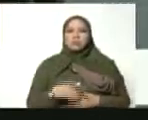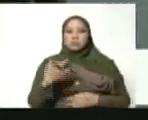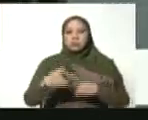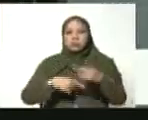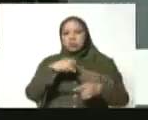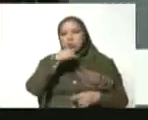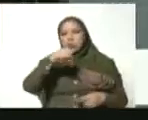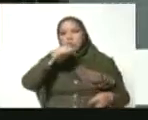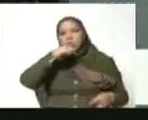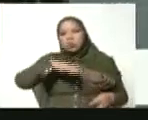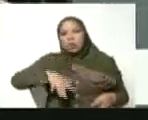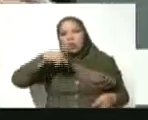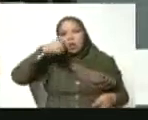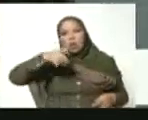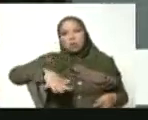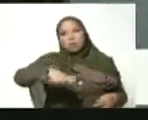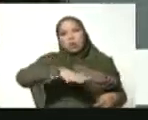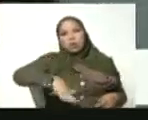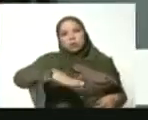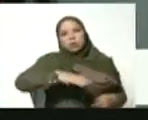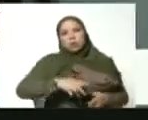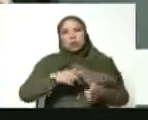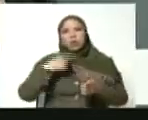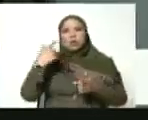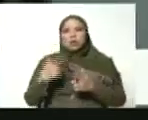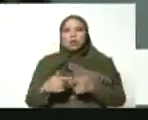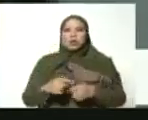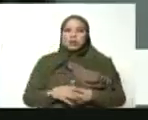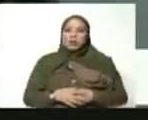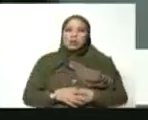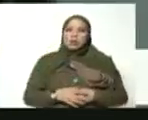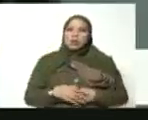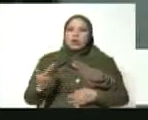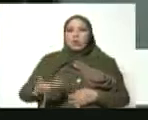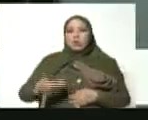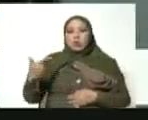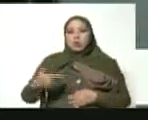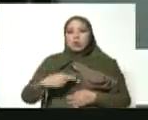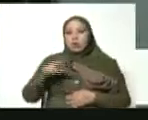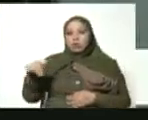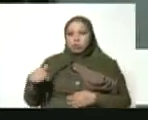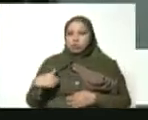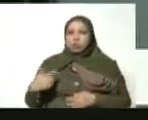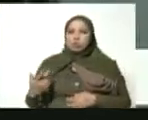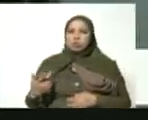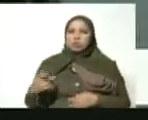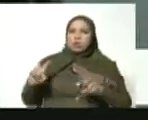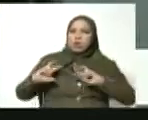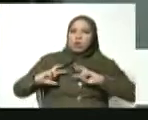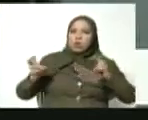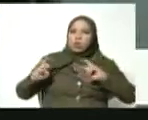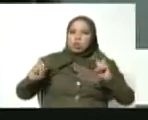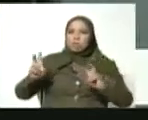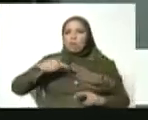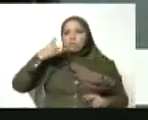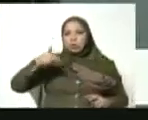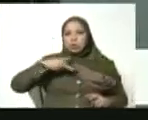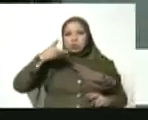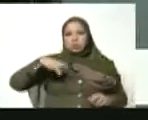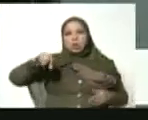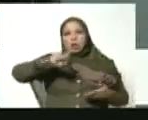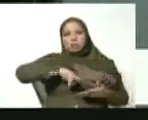que es la historia de los pueblos. Entonces, ¿por qué es importante esto? No solamente es un tema político que la